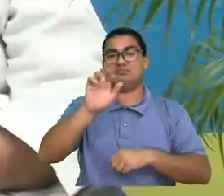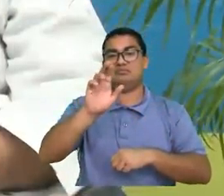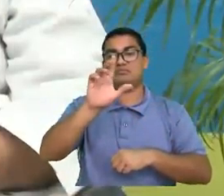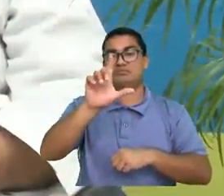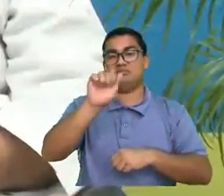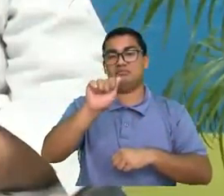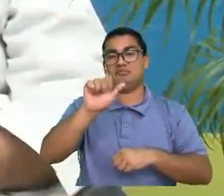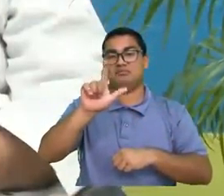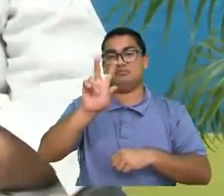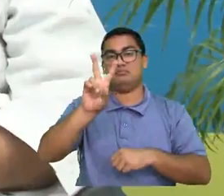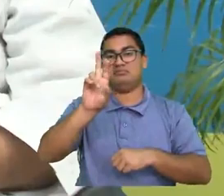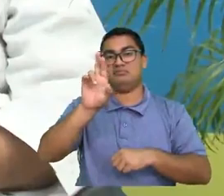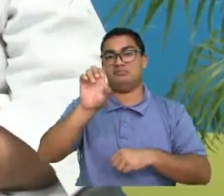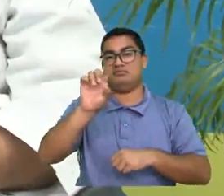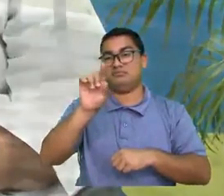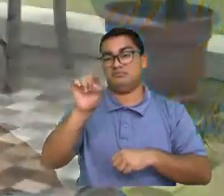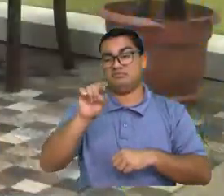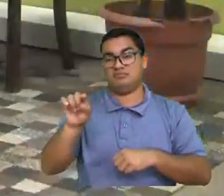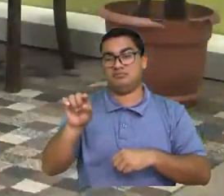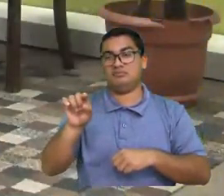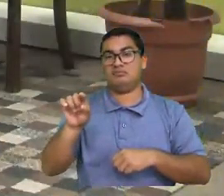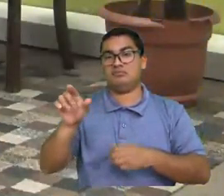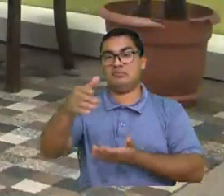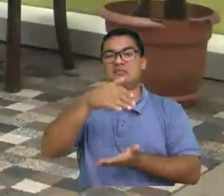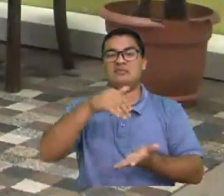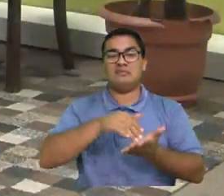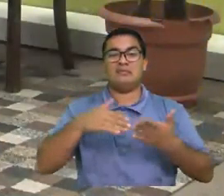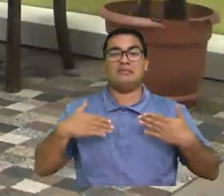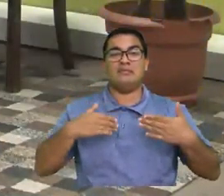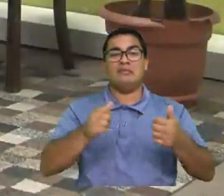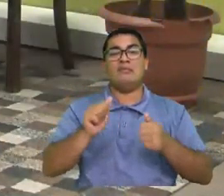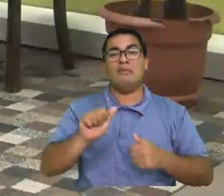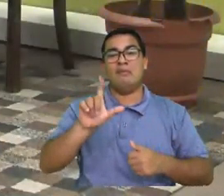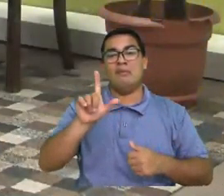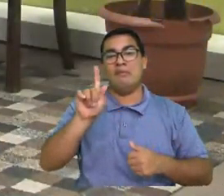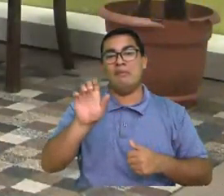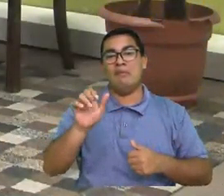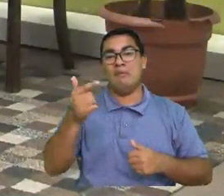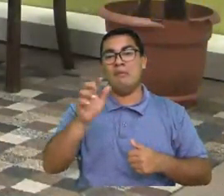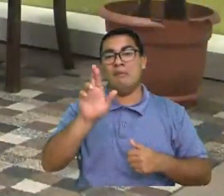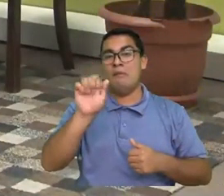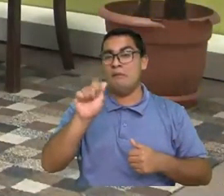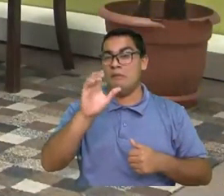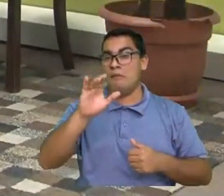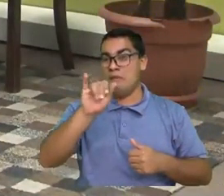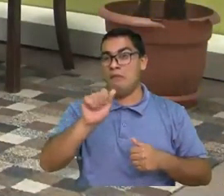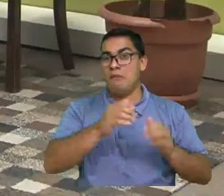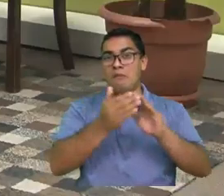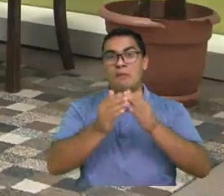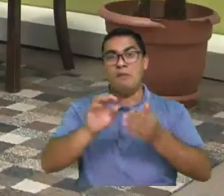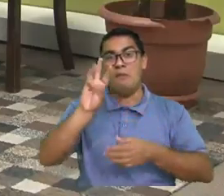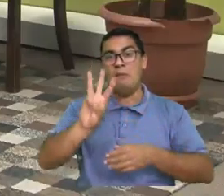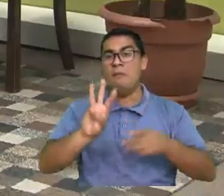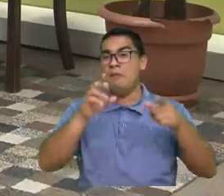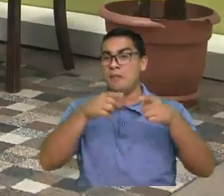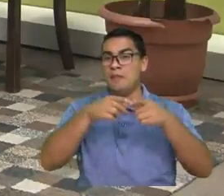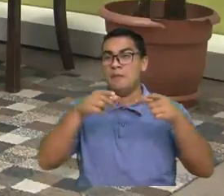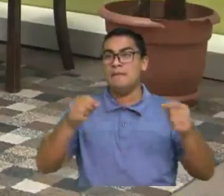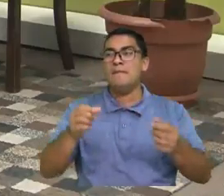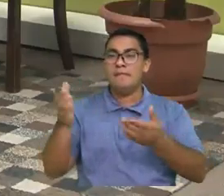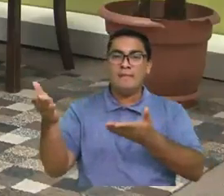Salud Altagracia, ubicado en el distrito número 3 de Managua, en el barrio Altagracia. Sí. Bienvenida, doctora, mucho